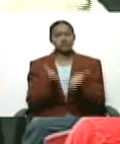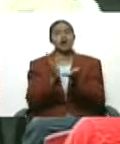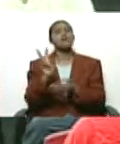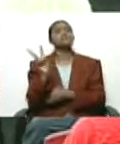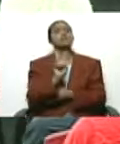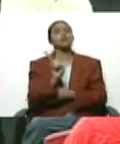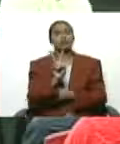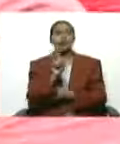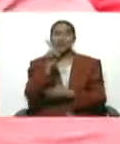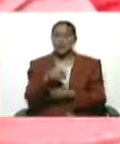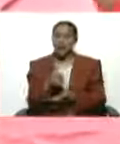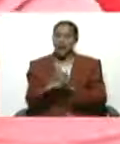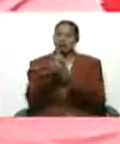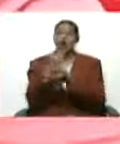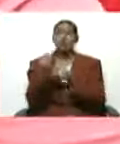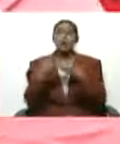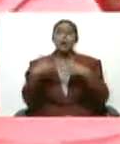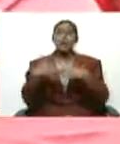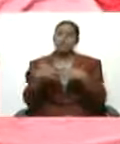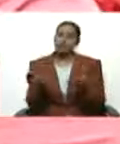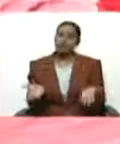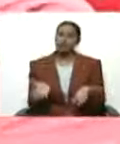su propia empresa.